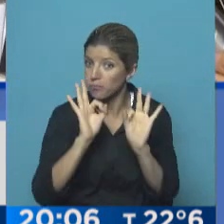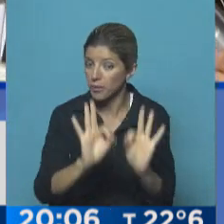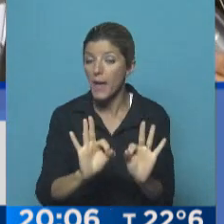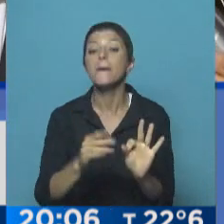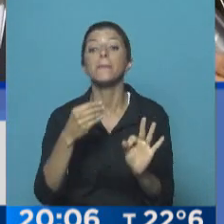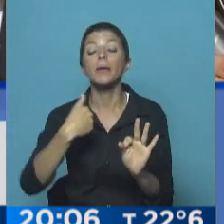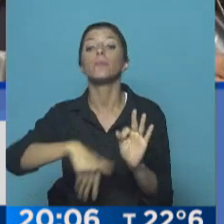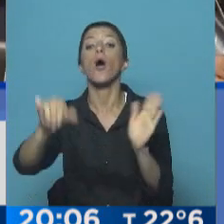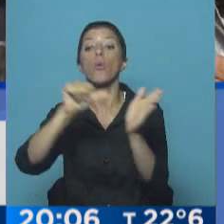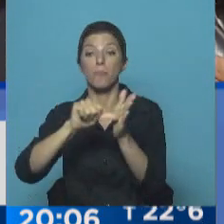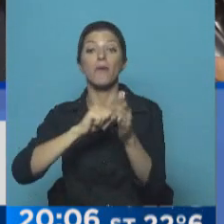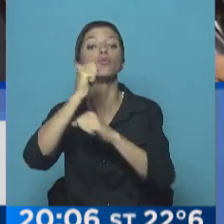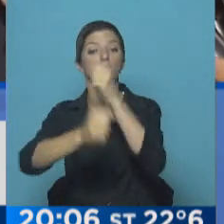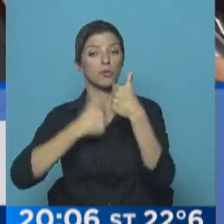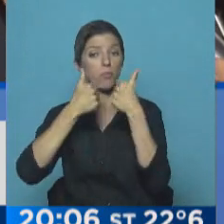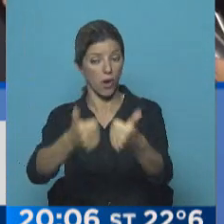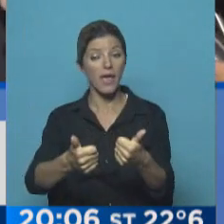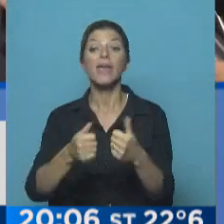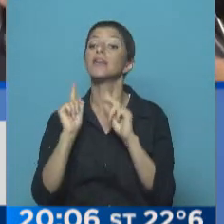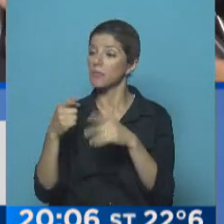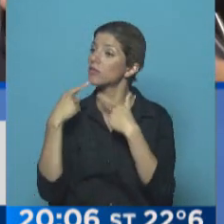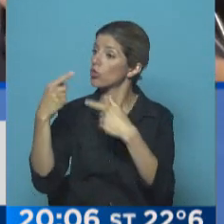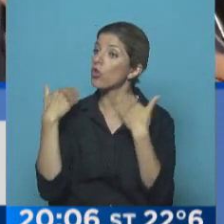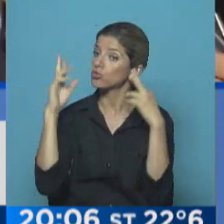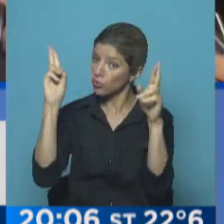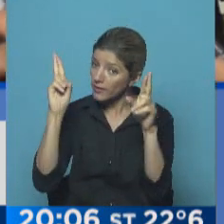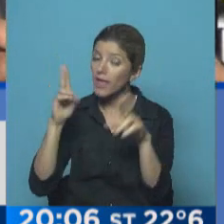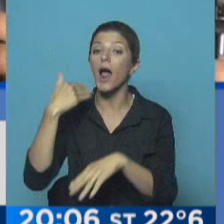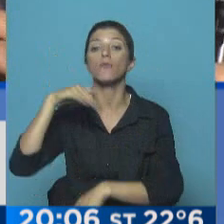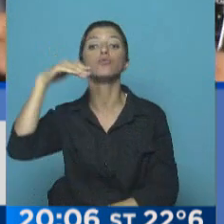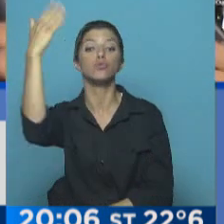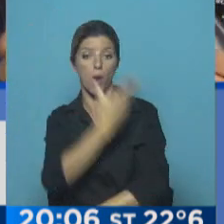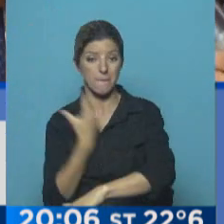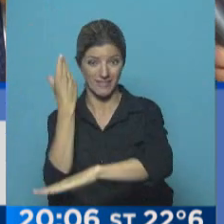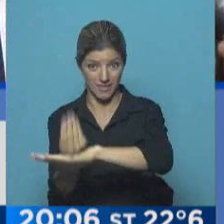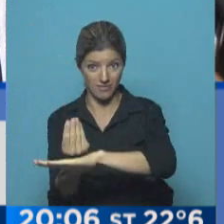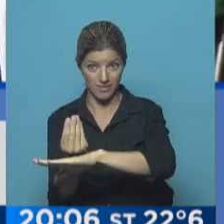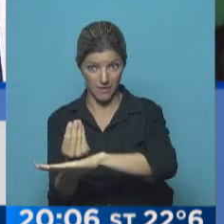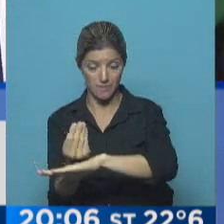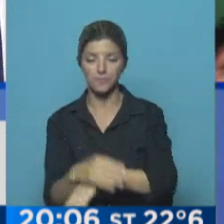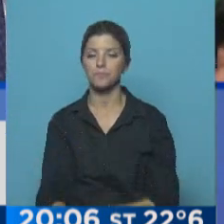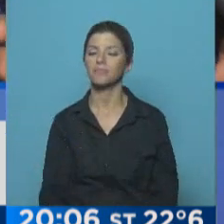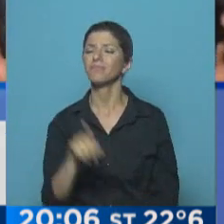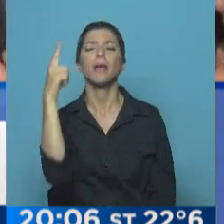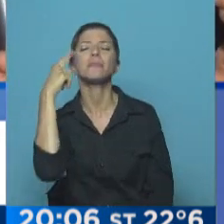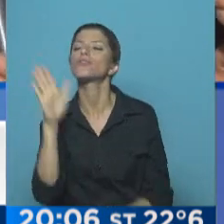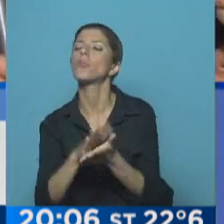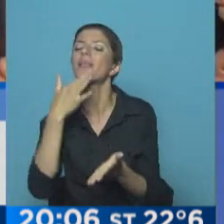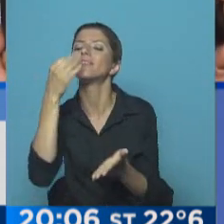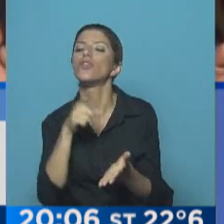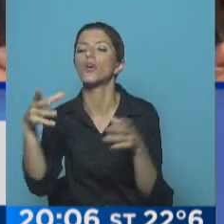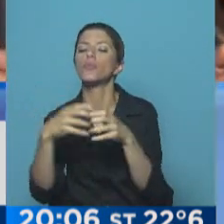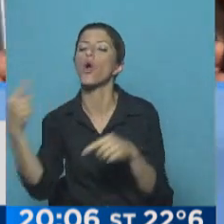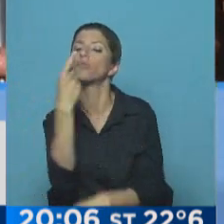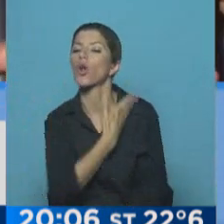y deseándole mucha éxito a las autoridades que asumen. ¿Y cómo analiza esa decisión de la oposición, por esa decisión política de la oposición